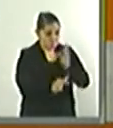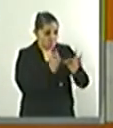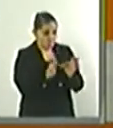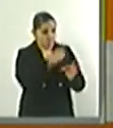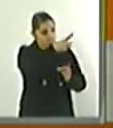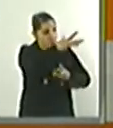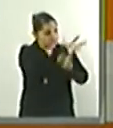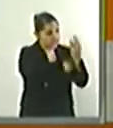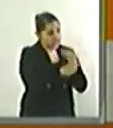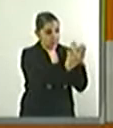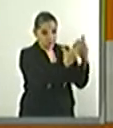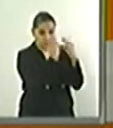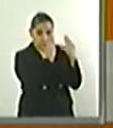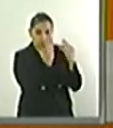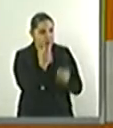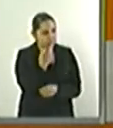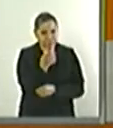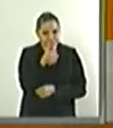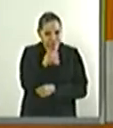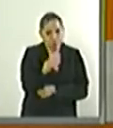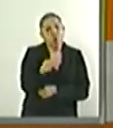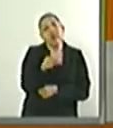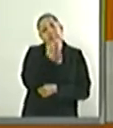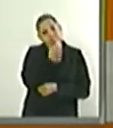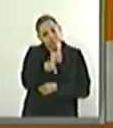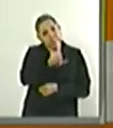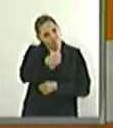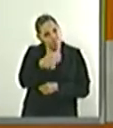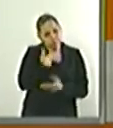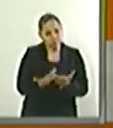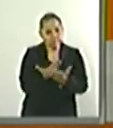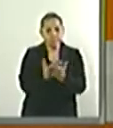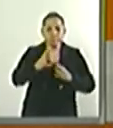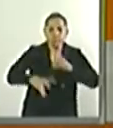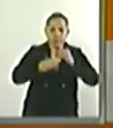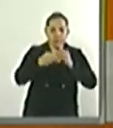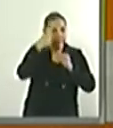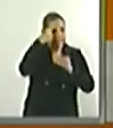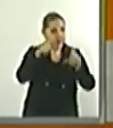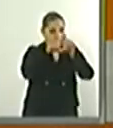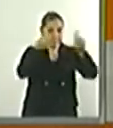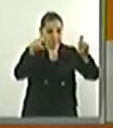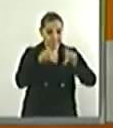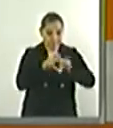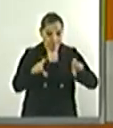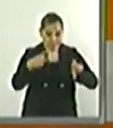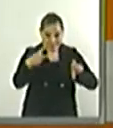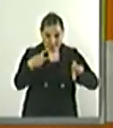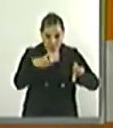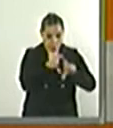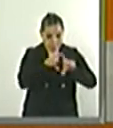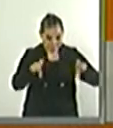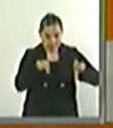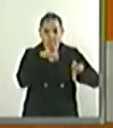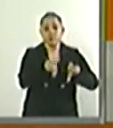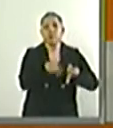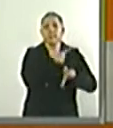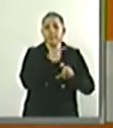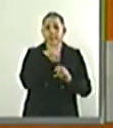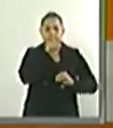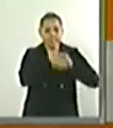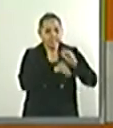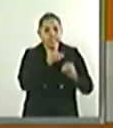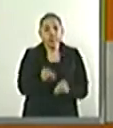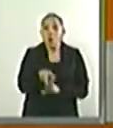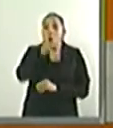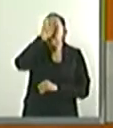y anexamos en él el segundo párrafo se prohíbe el pago de